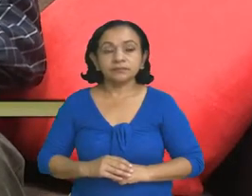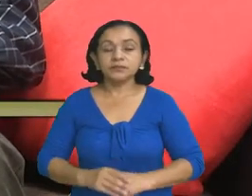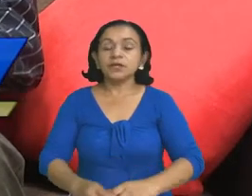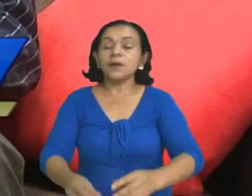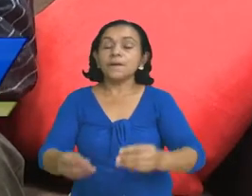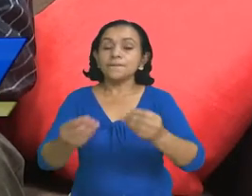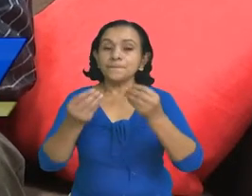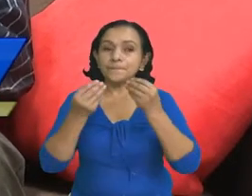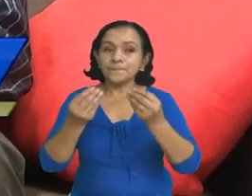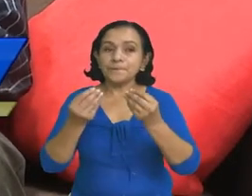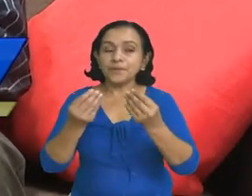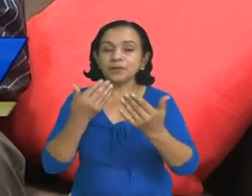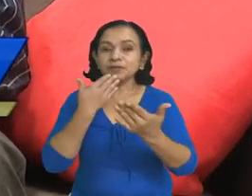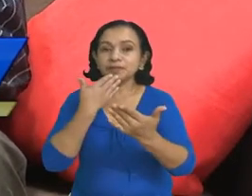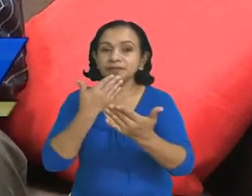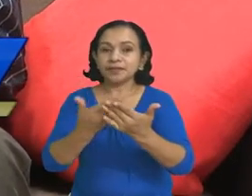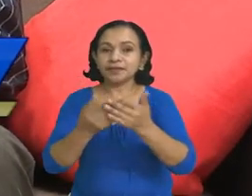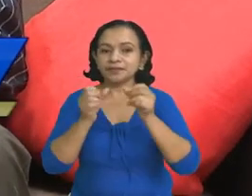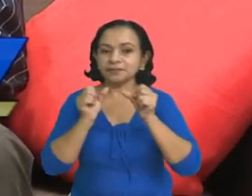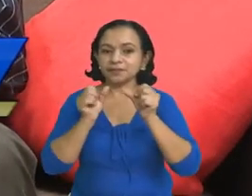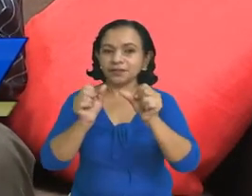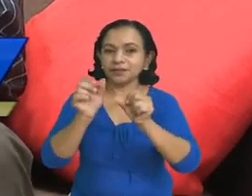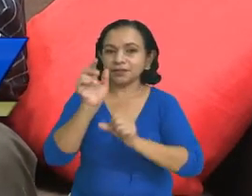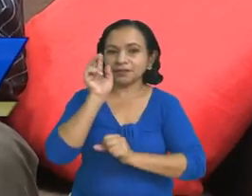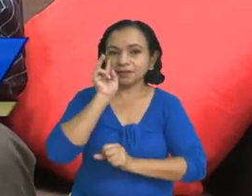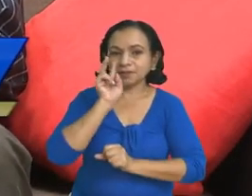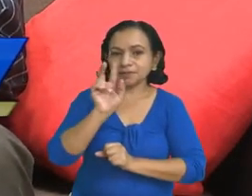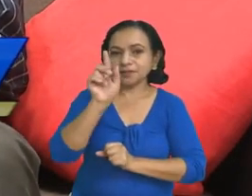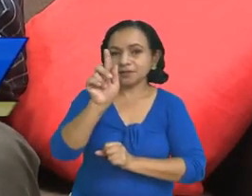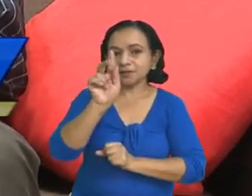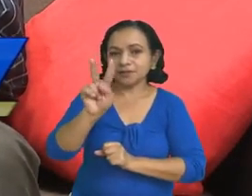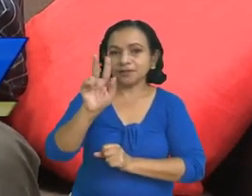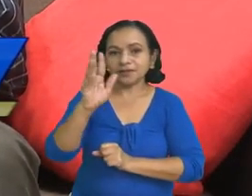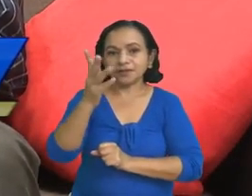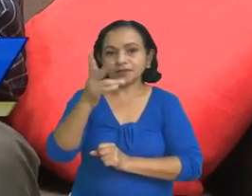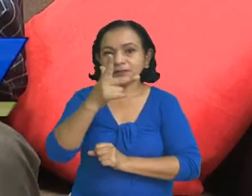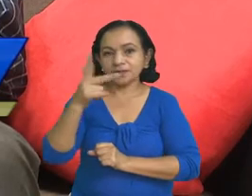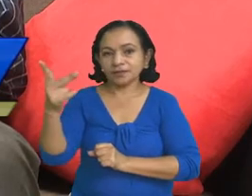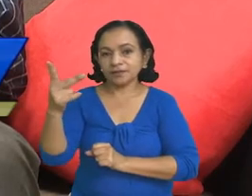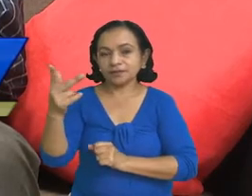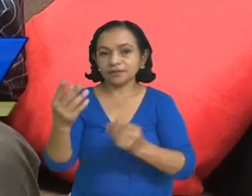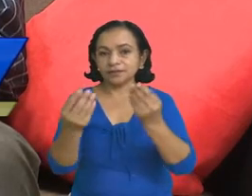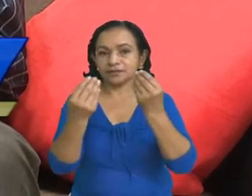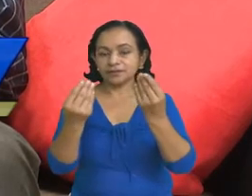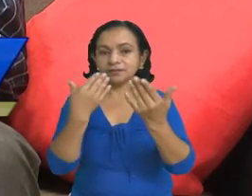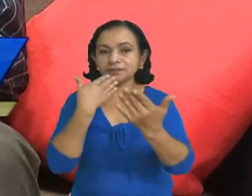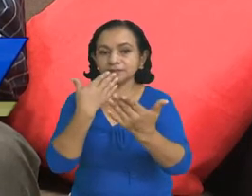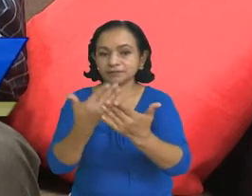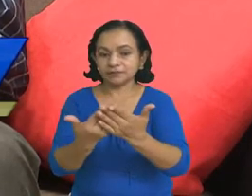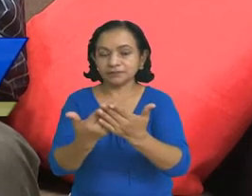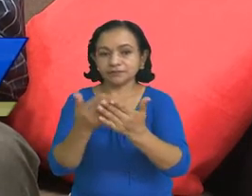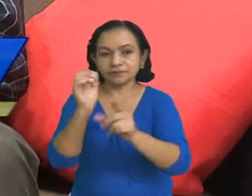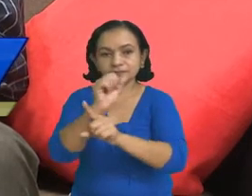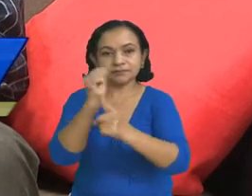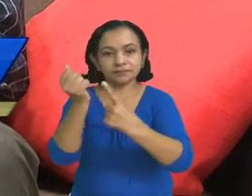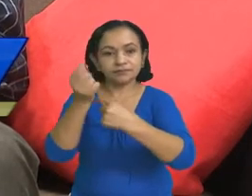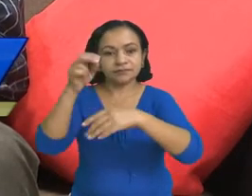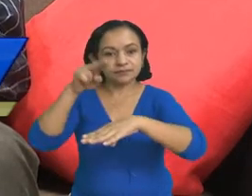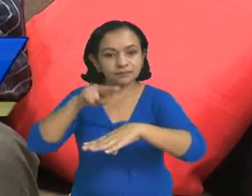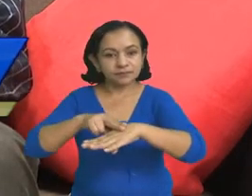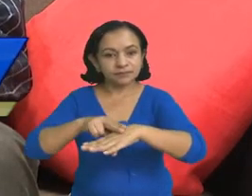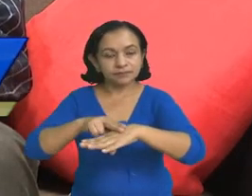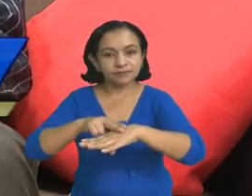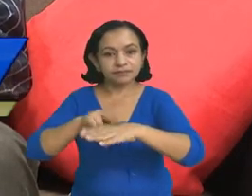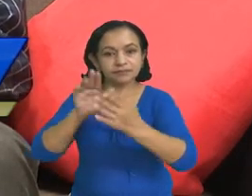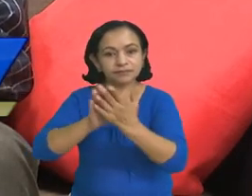Muchísimas gracias por continuar en sintonía del canal parlamentario. Muchísimas gracias por continuar acompañándonos en su programa desde el Parlamento. Pues continuamos nuestra